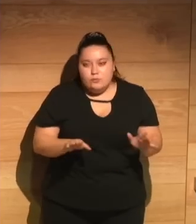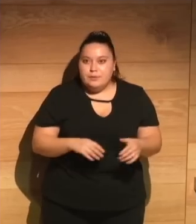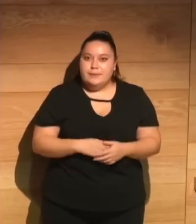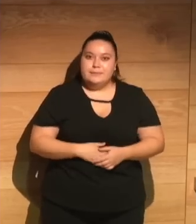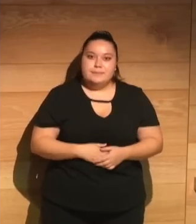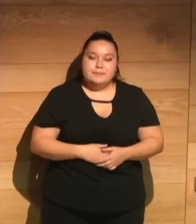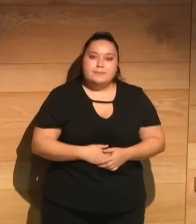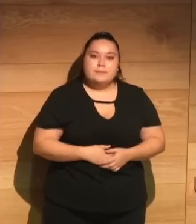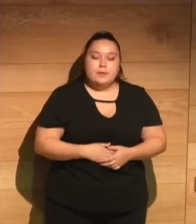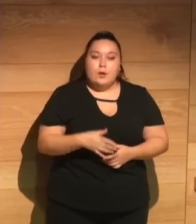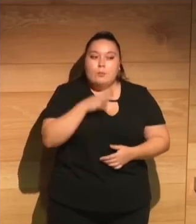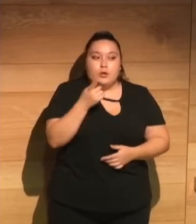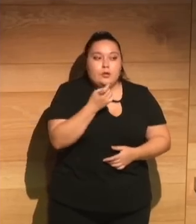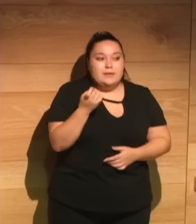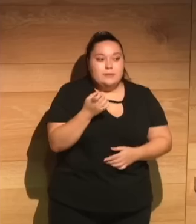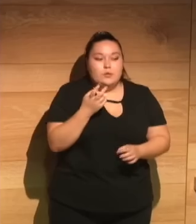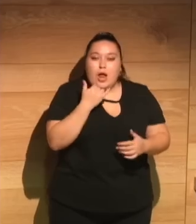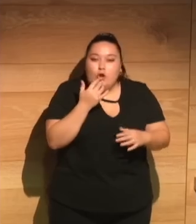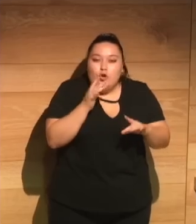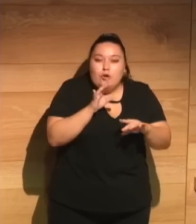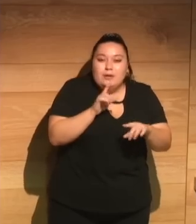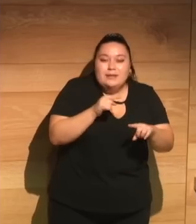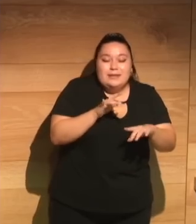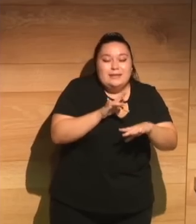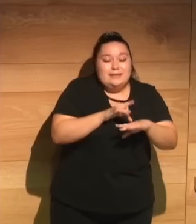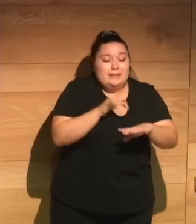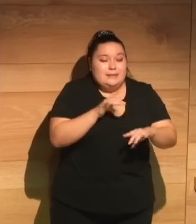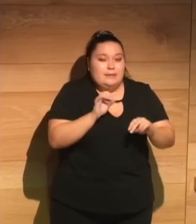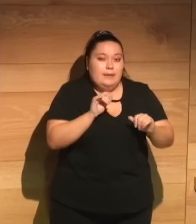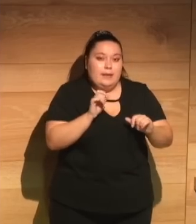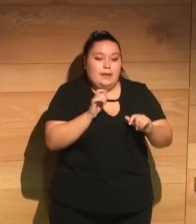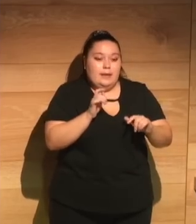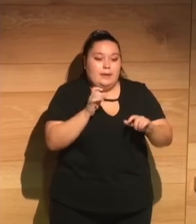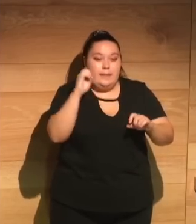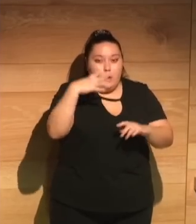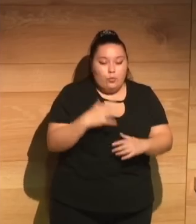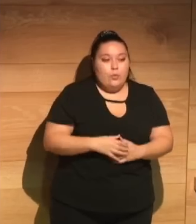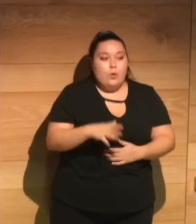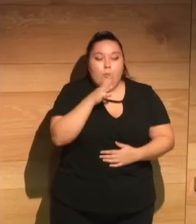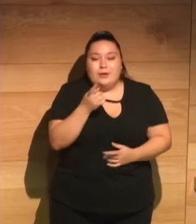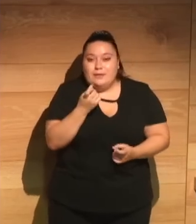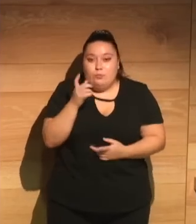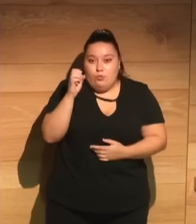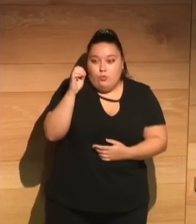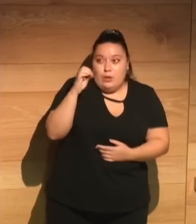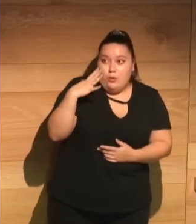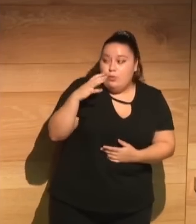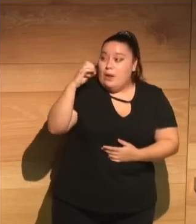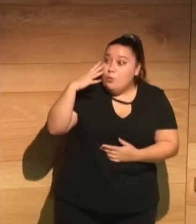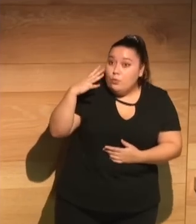que. ¿Por qué necesitamos un material fotosensible? Porque la luz hay que captarla. ¿Por qué necesitamos un fijador? Porque cuando ya has captado la